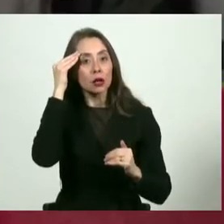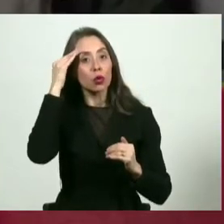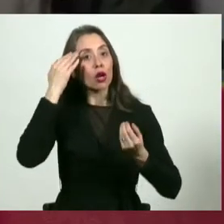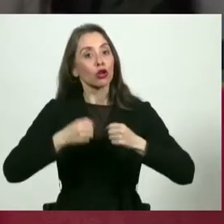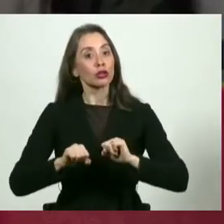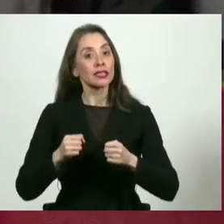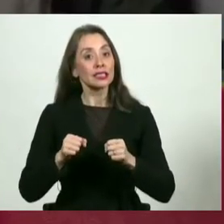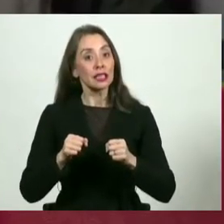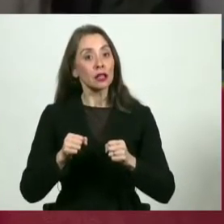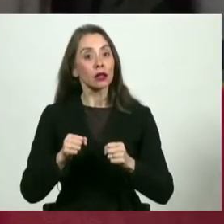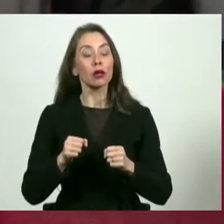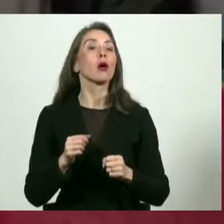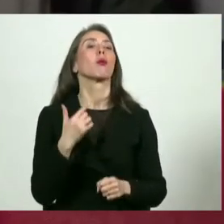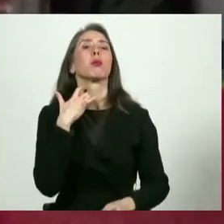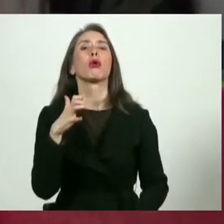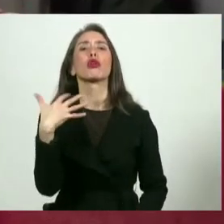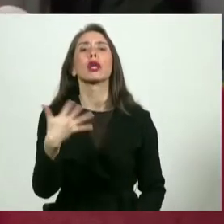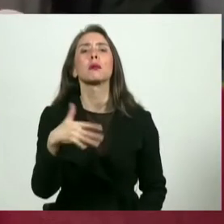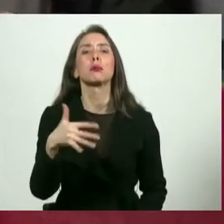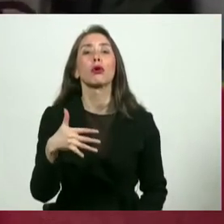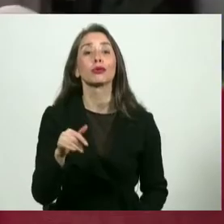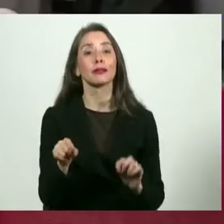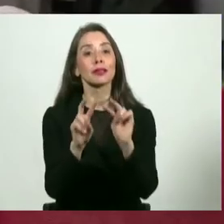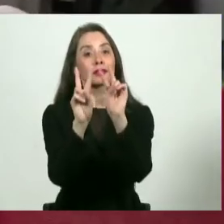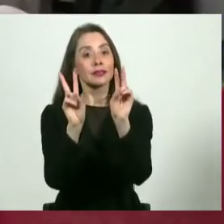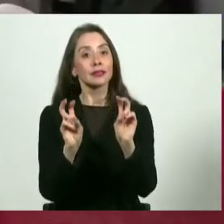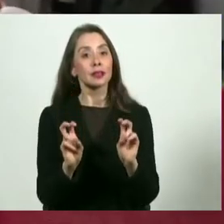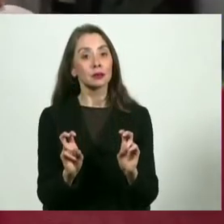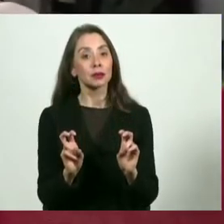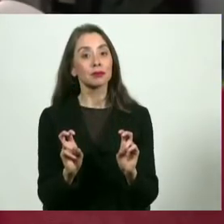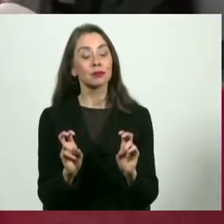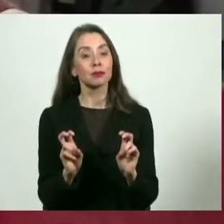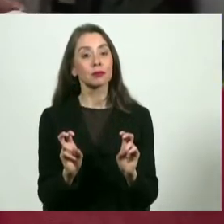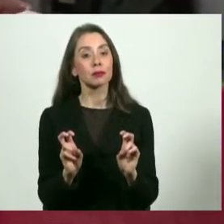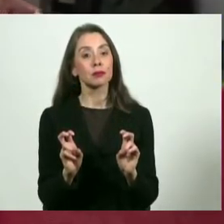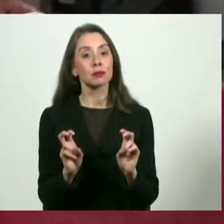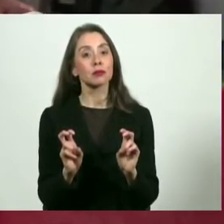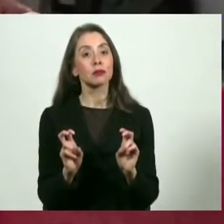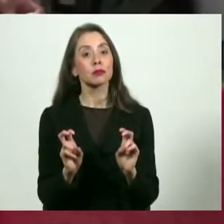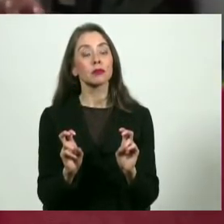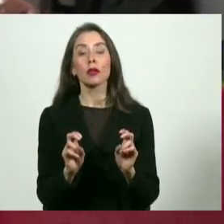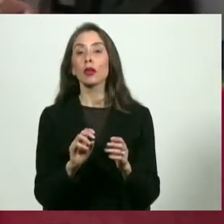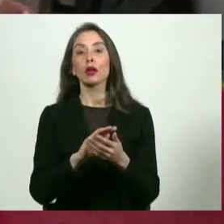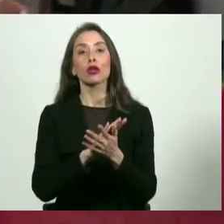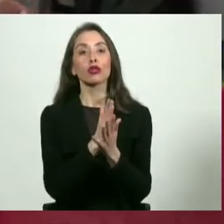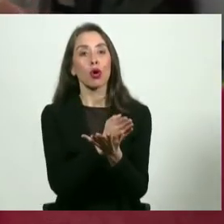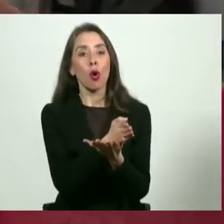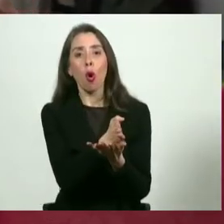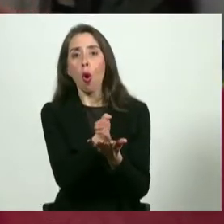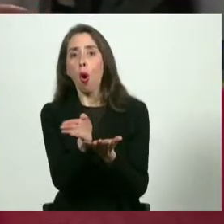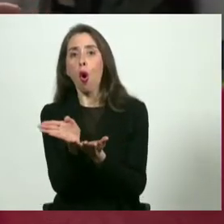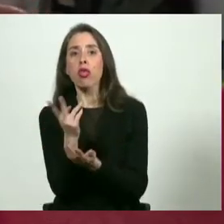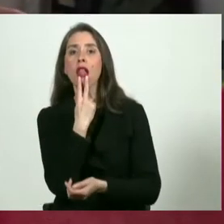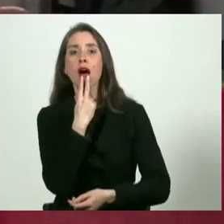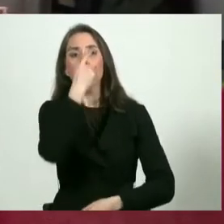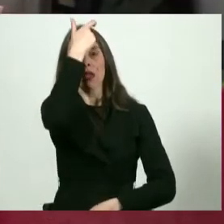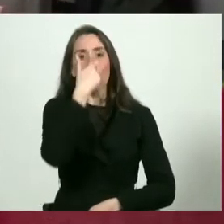psíquica. ¿Por qué es tan importante? Porque esta materia se ve involucrada en todos los aspectos de la vida de la